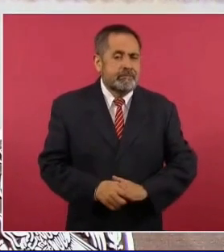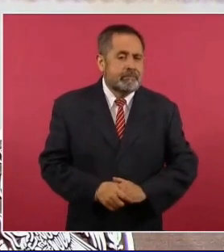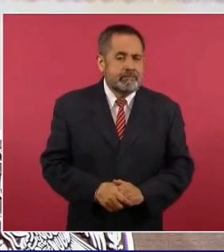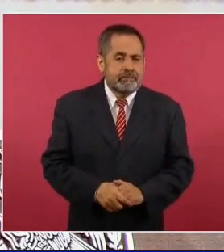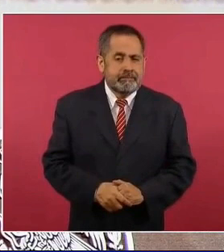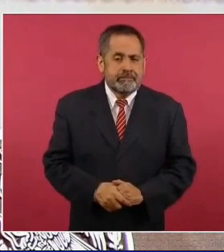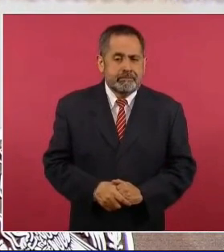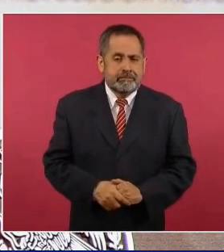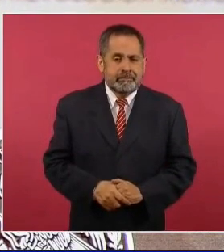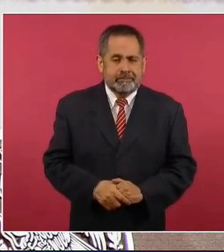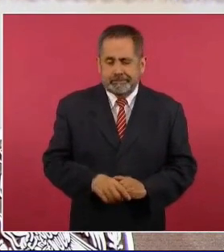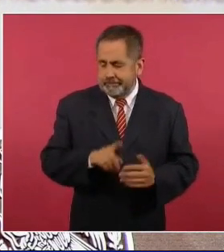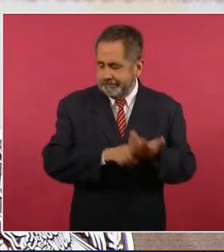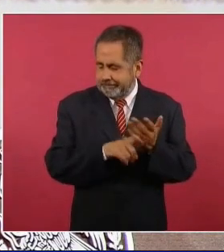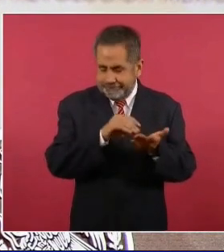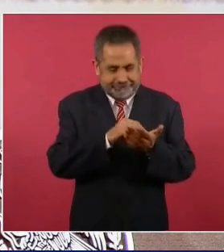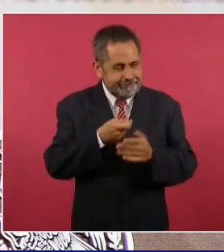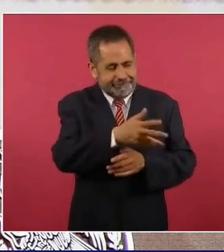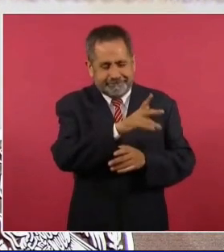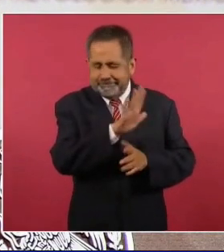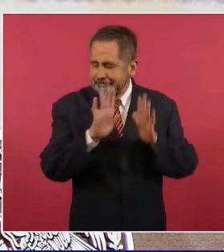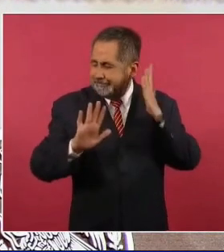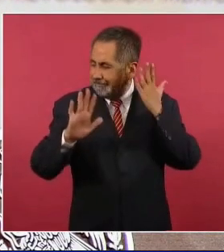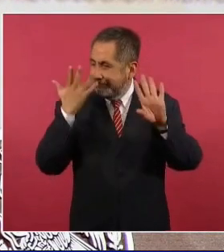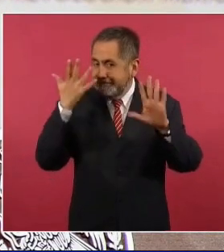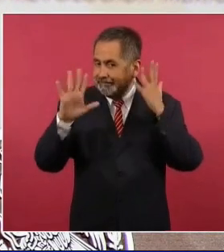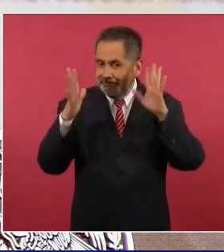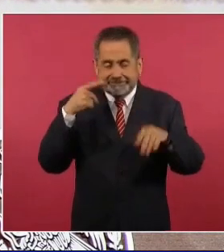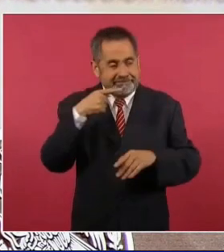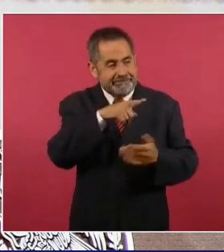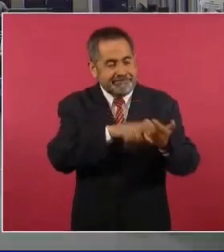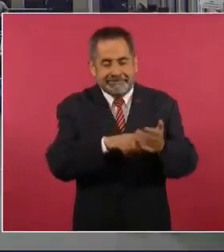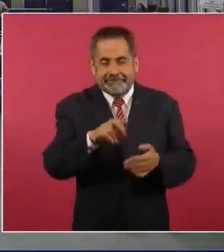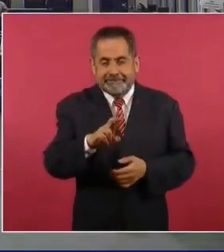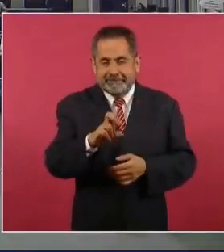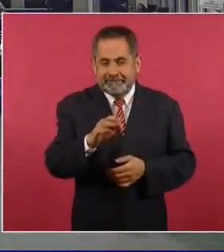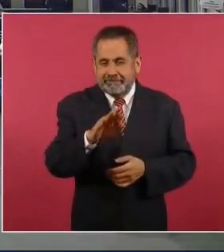Son traviesos, ¿verdad? Presidente, y en un segundo.